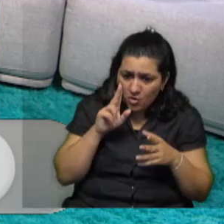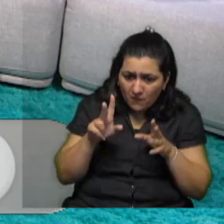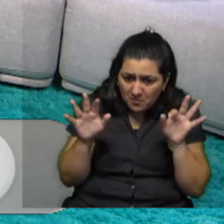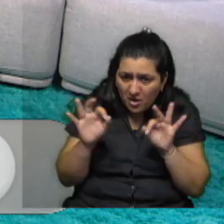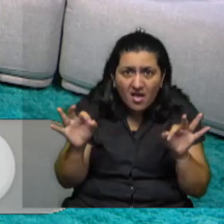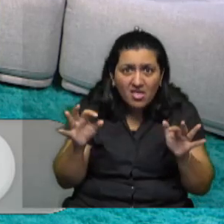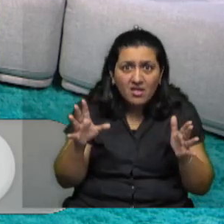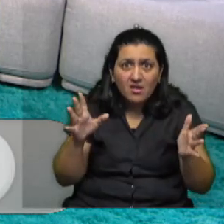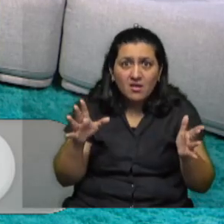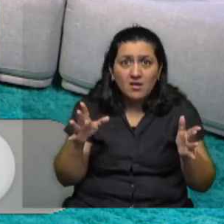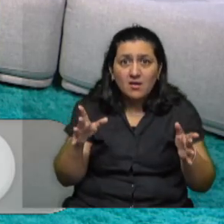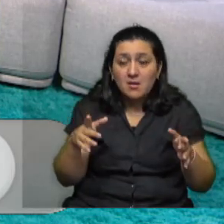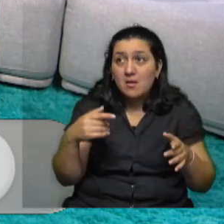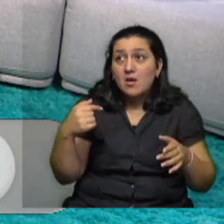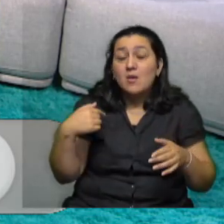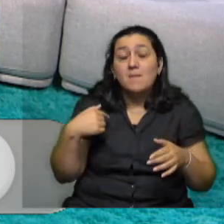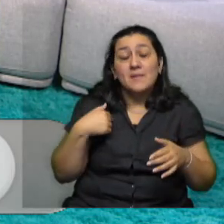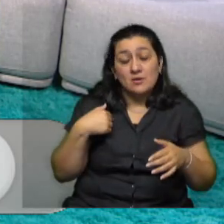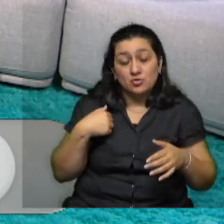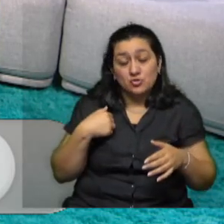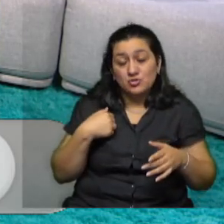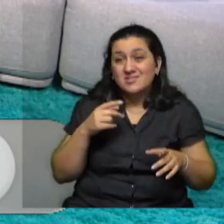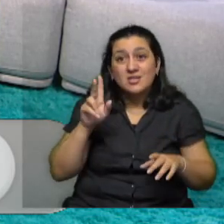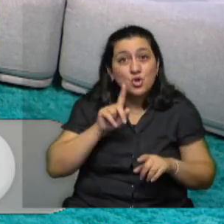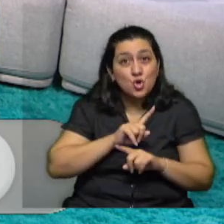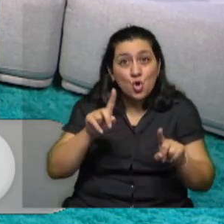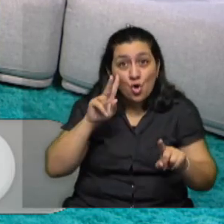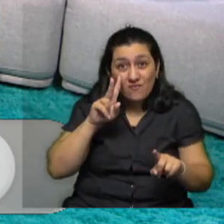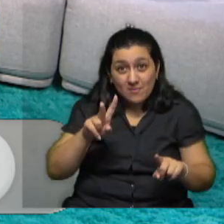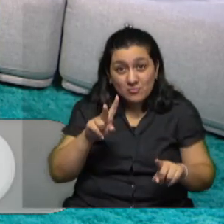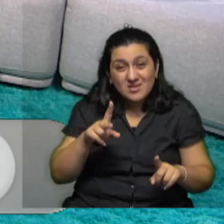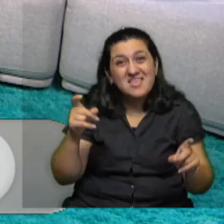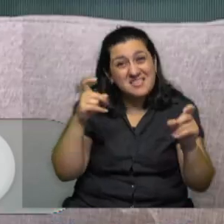general, seamos sinceros, lo que no vemos es difícil entender que existe.